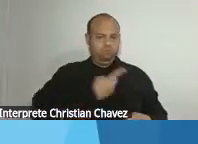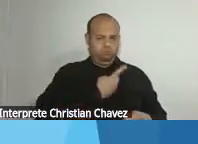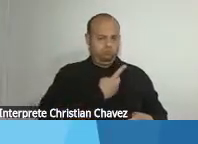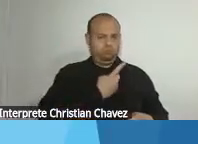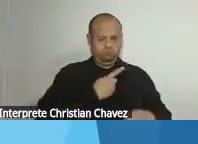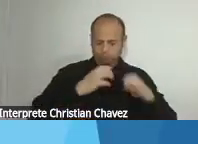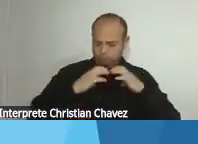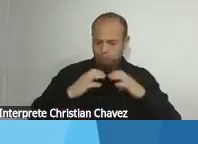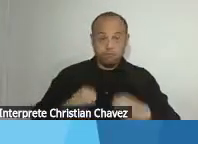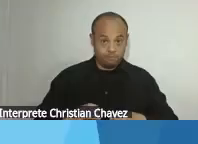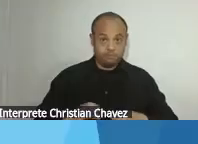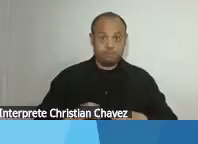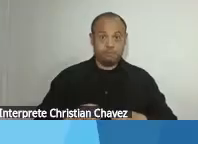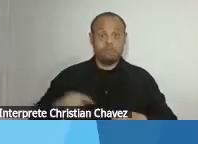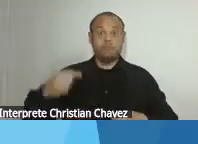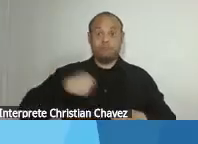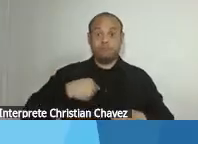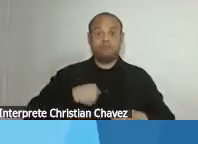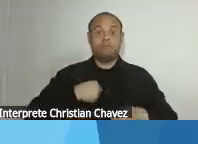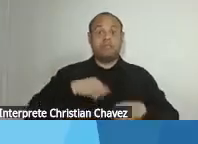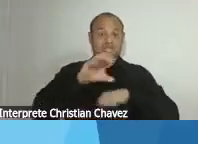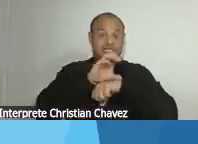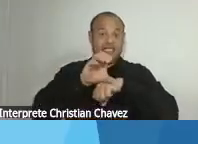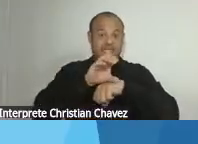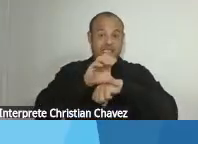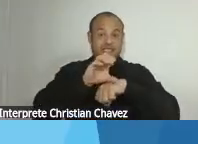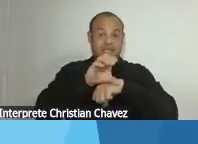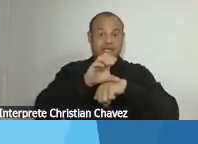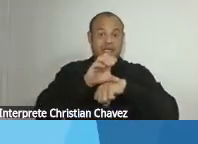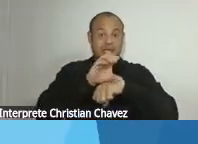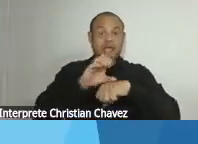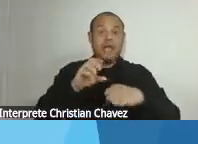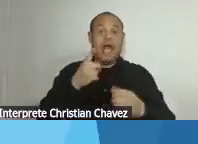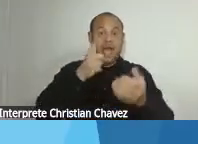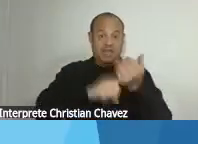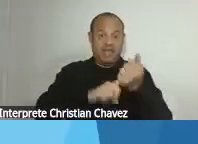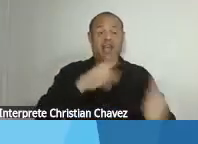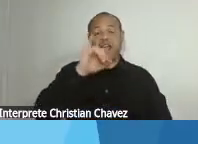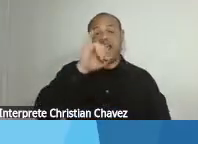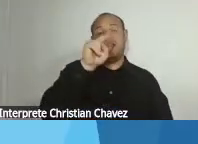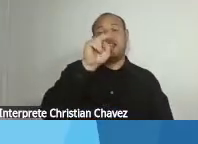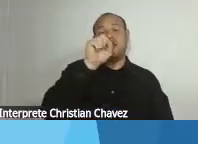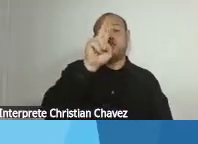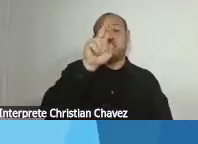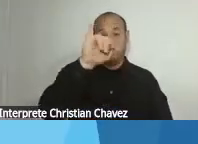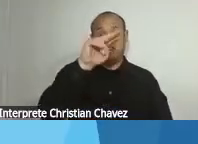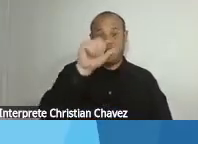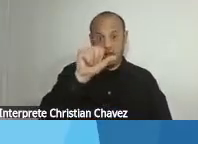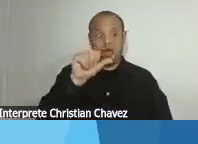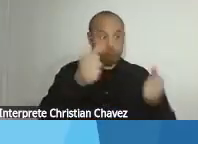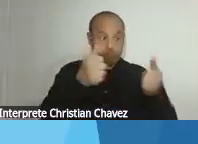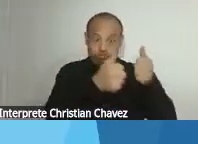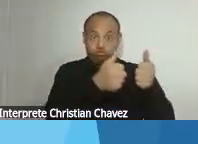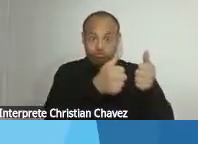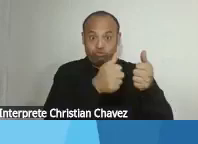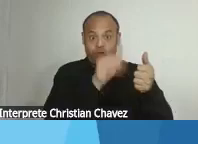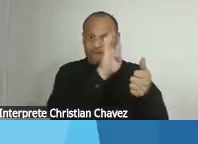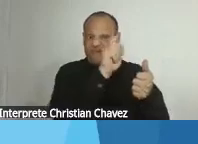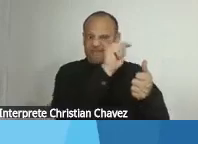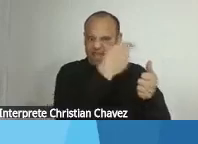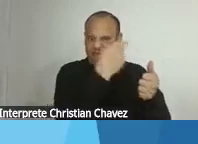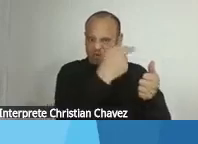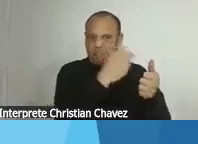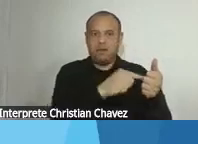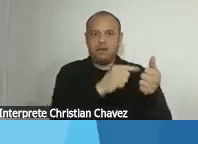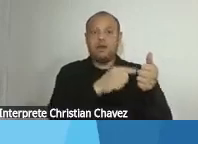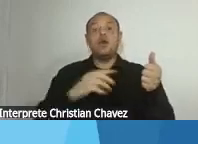inmune destruye las células que secretan insulina. Esas células se llaman células beta, ¿sí? Nuestro sistema inmune